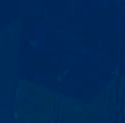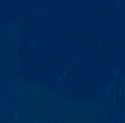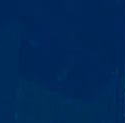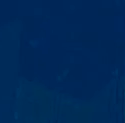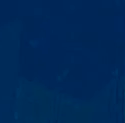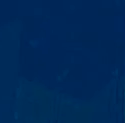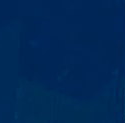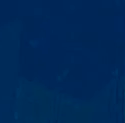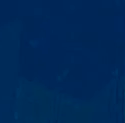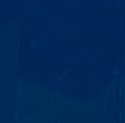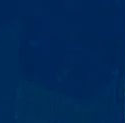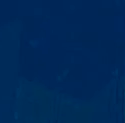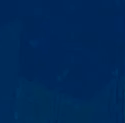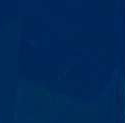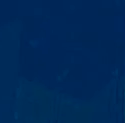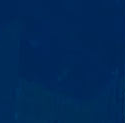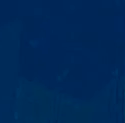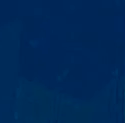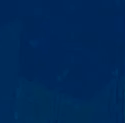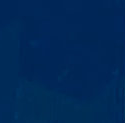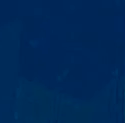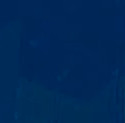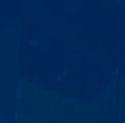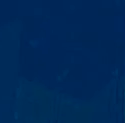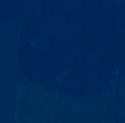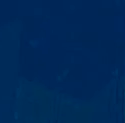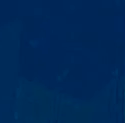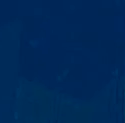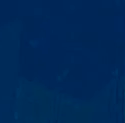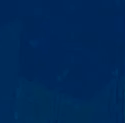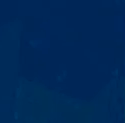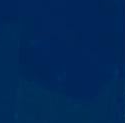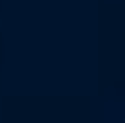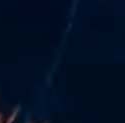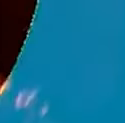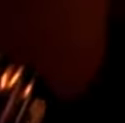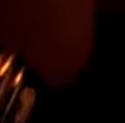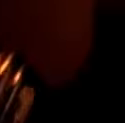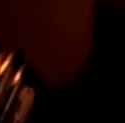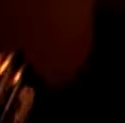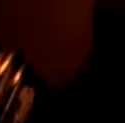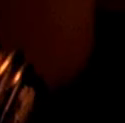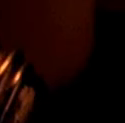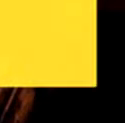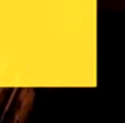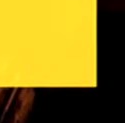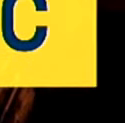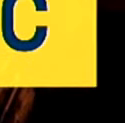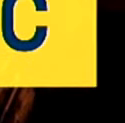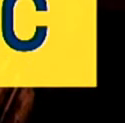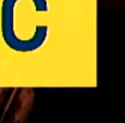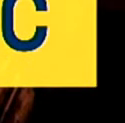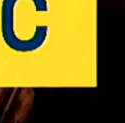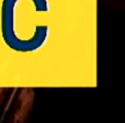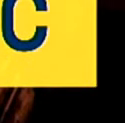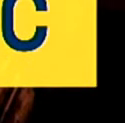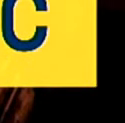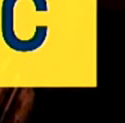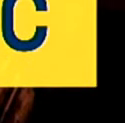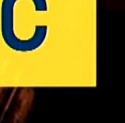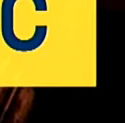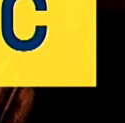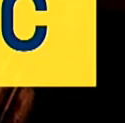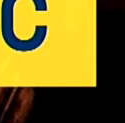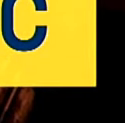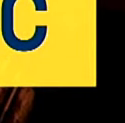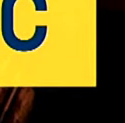Conocoto, Alangací, Iñaquito, Santa Rosa y El Ingabajo. Es necesario recordar que usted puede revisar estos cortes en la página de la